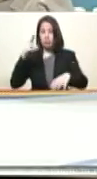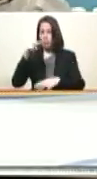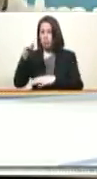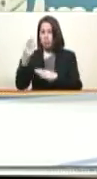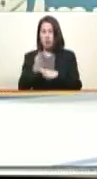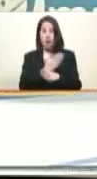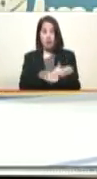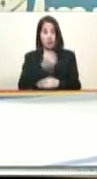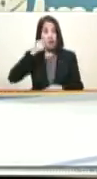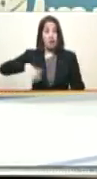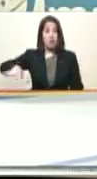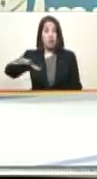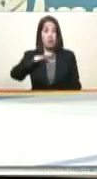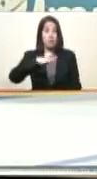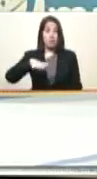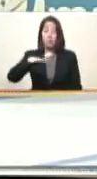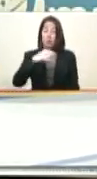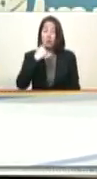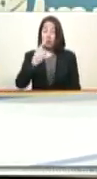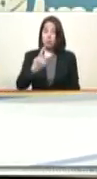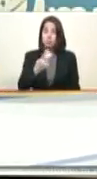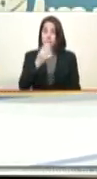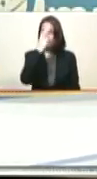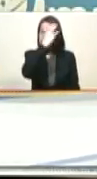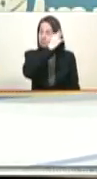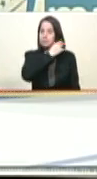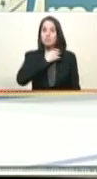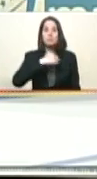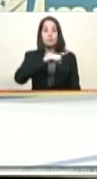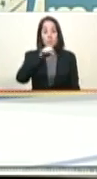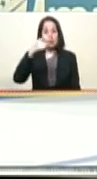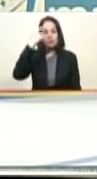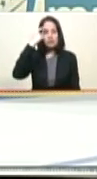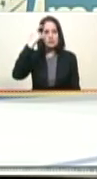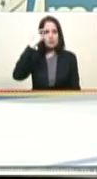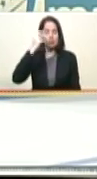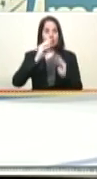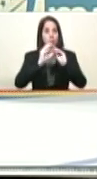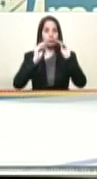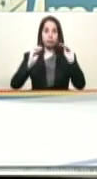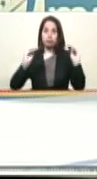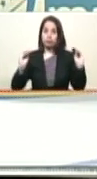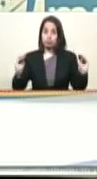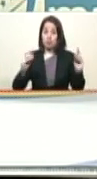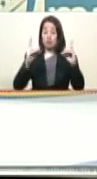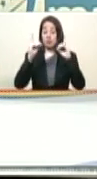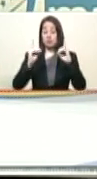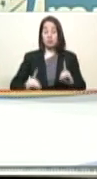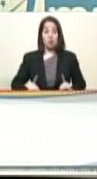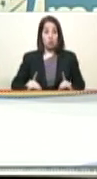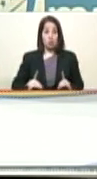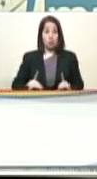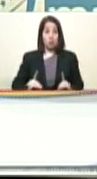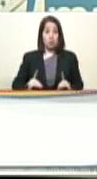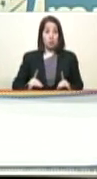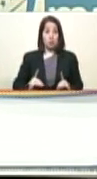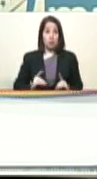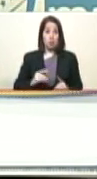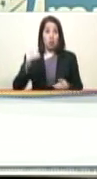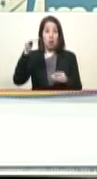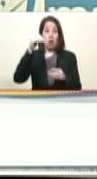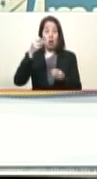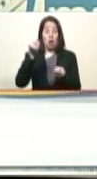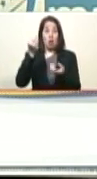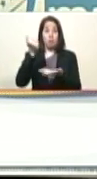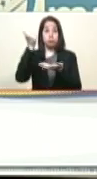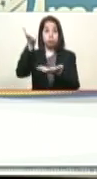al pueblo a través del carnet de la patria, ustedes saben, yo ya anuncié, he decidido dar el bono